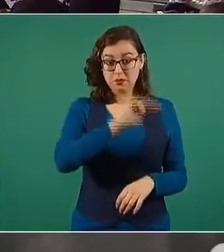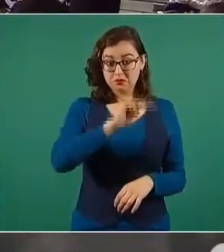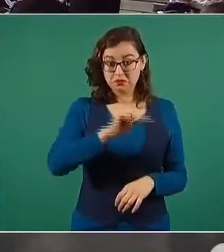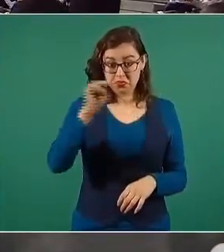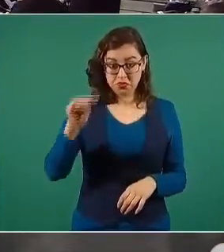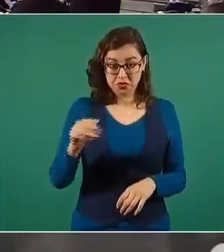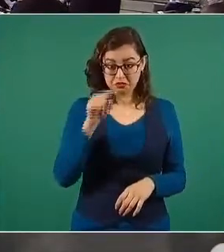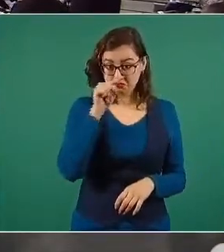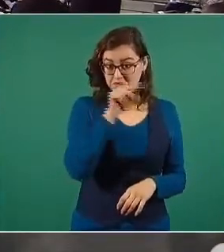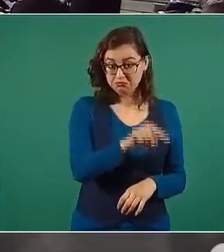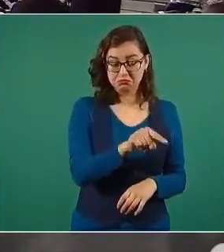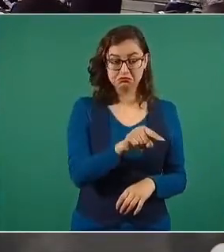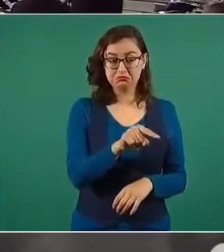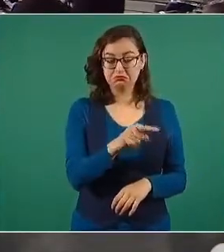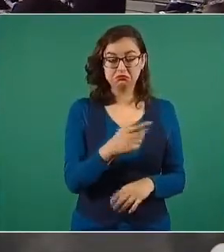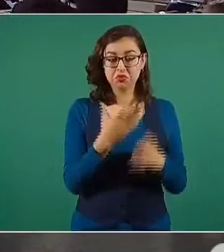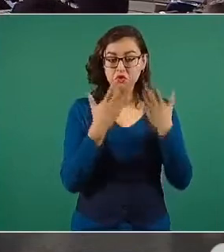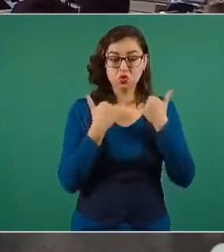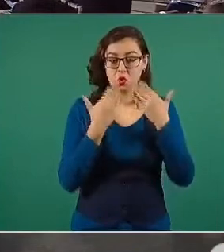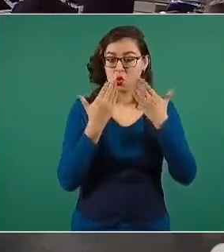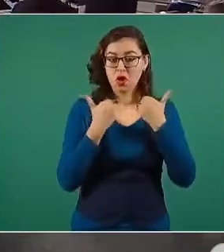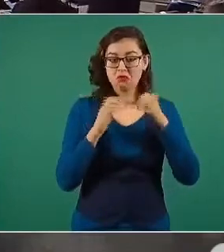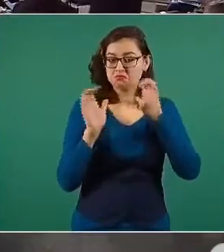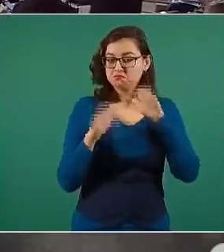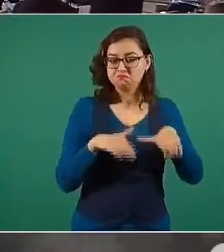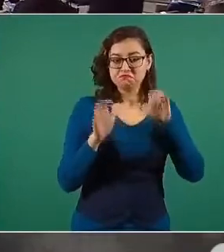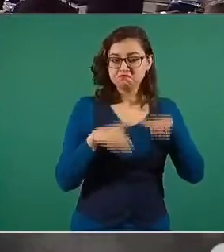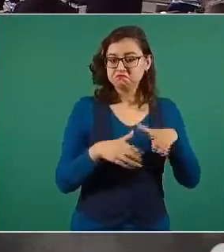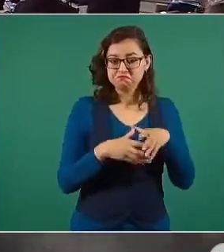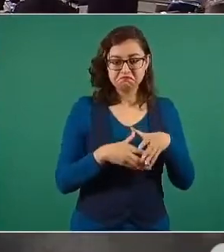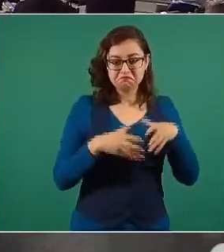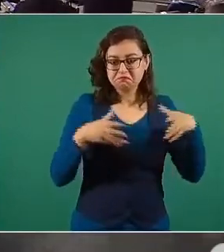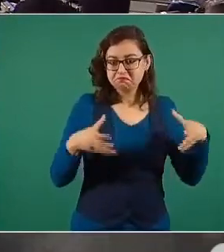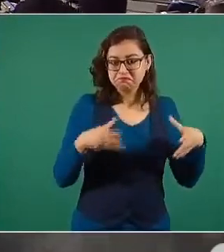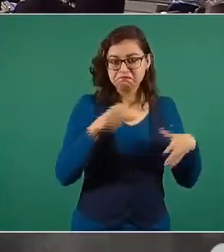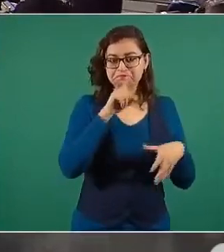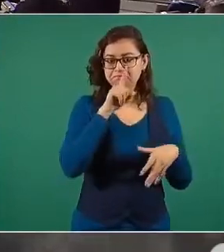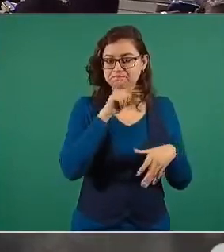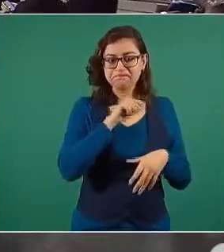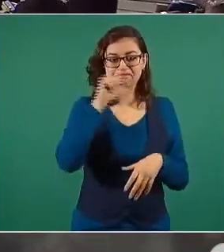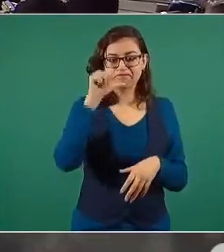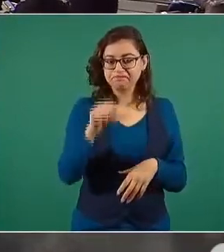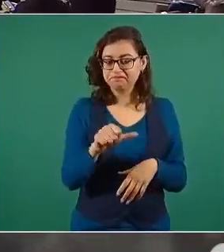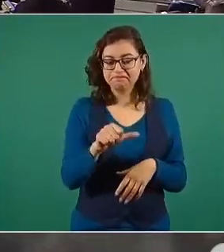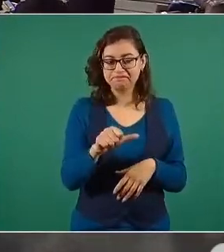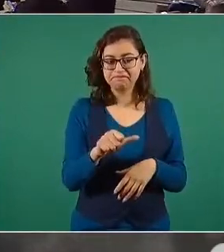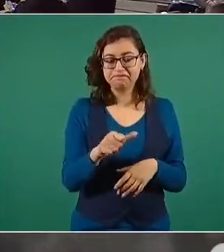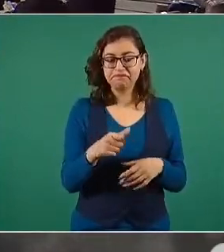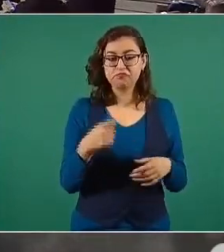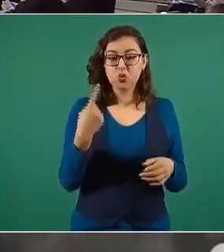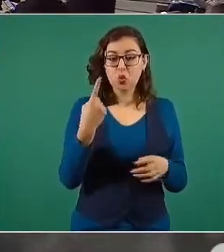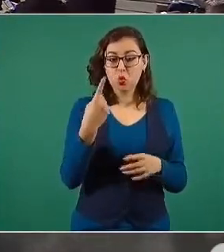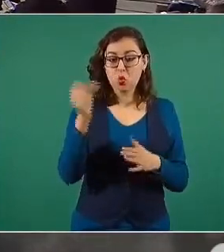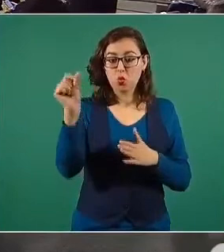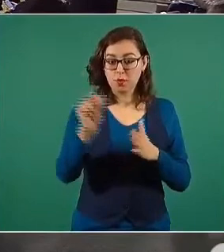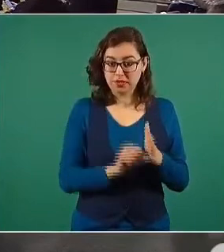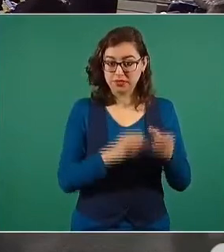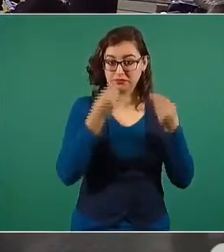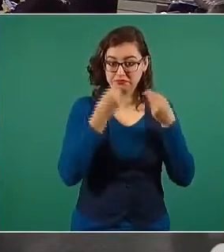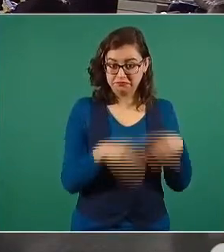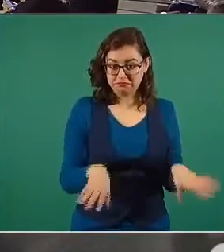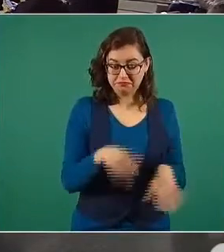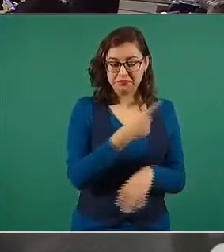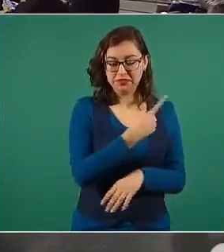no tiene empleos. Perdió de un mes a otro